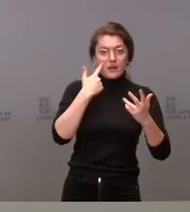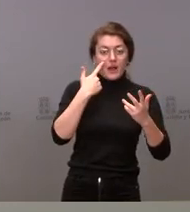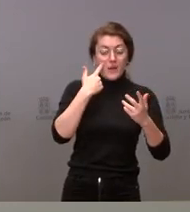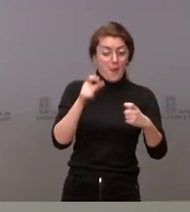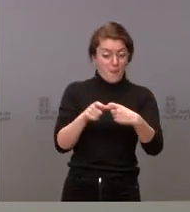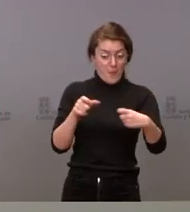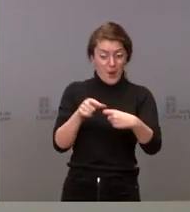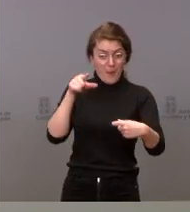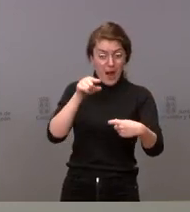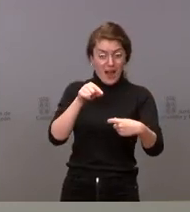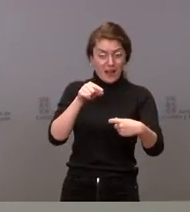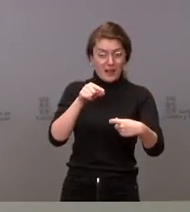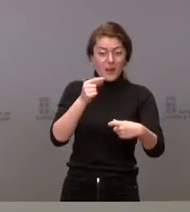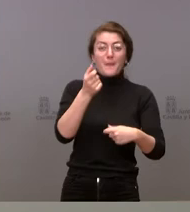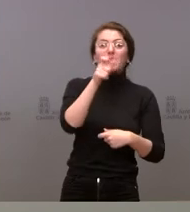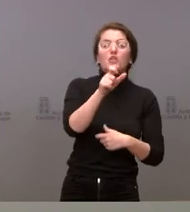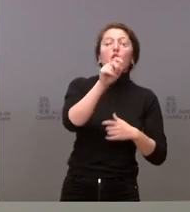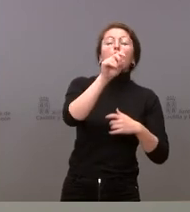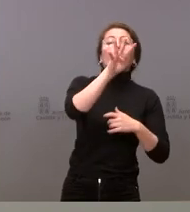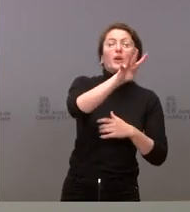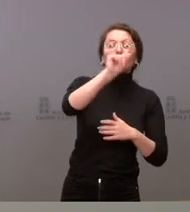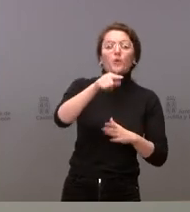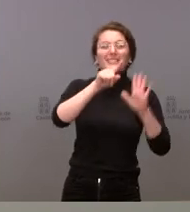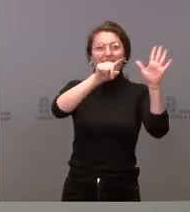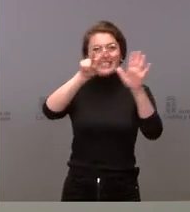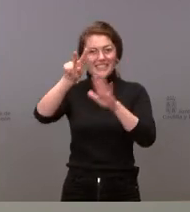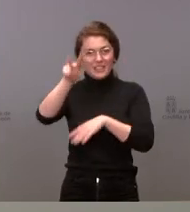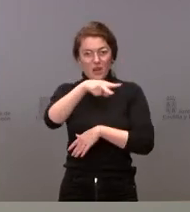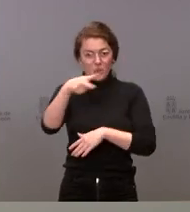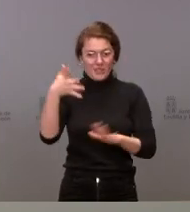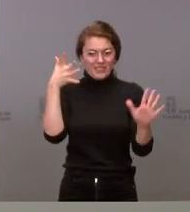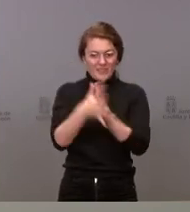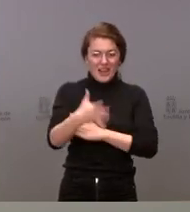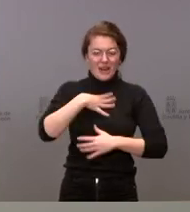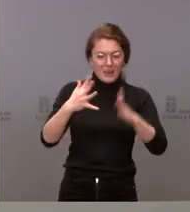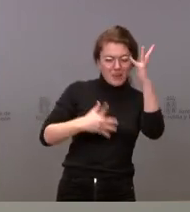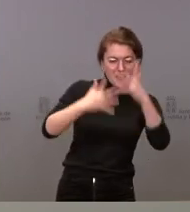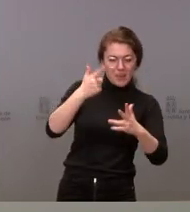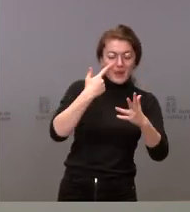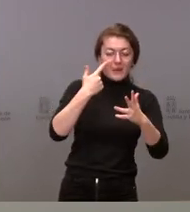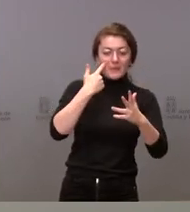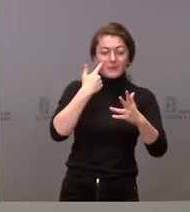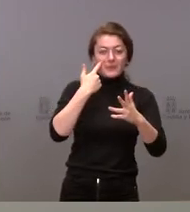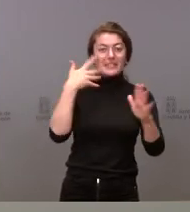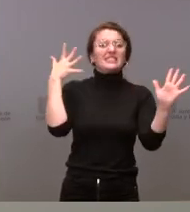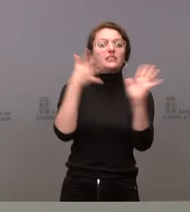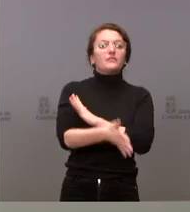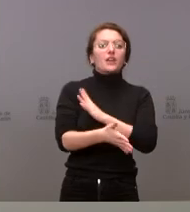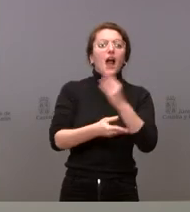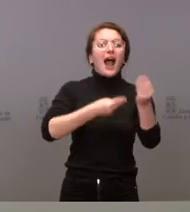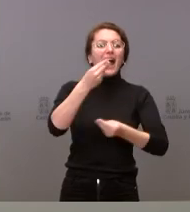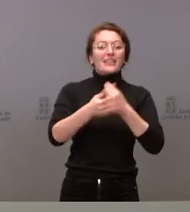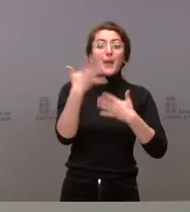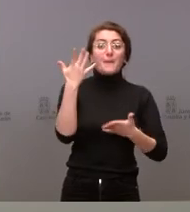4.67 euros y la estimación que ya hacemos más fiable con los datos que ya podemos tener es que vamos a realizar alrededor